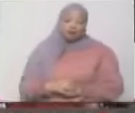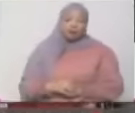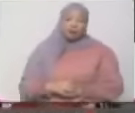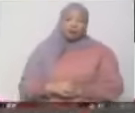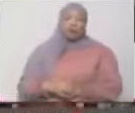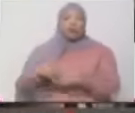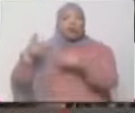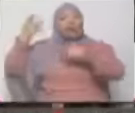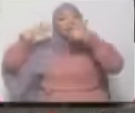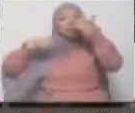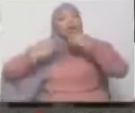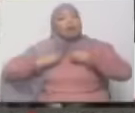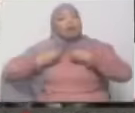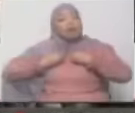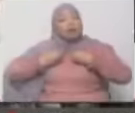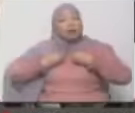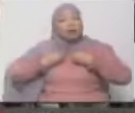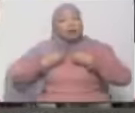Un hombre humilde.